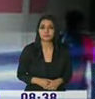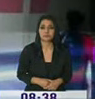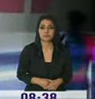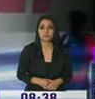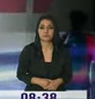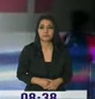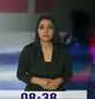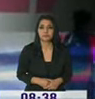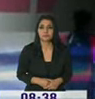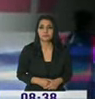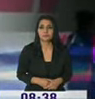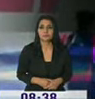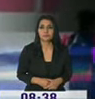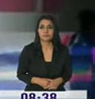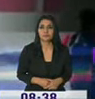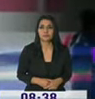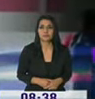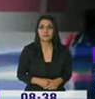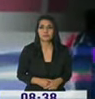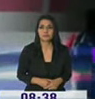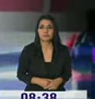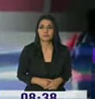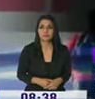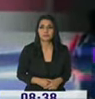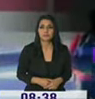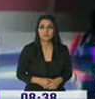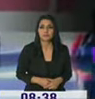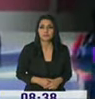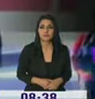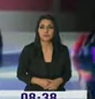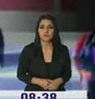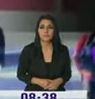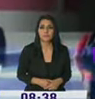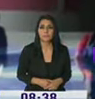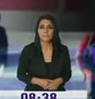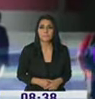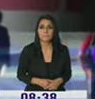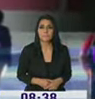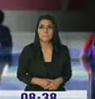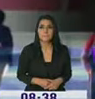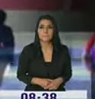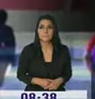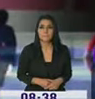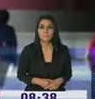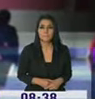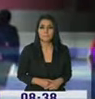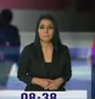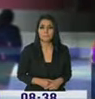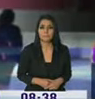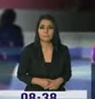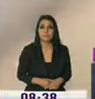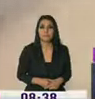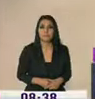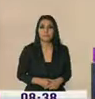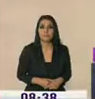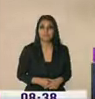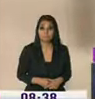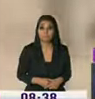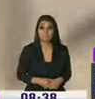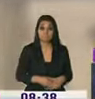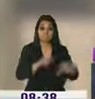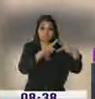violencia contra niños y adolescentes. De estos, a 453 se les abrió un sumario administrativo y